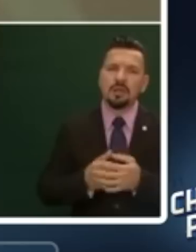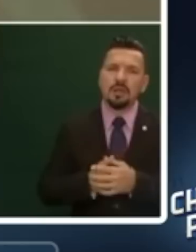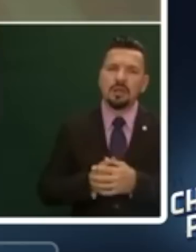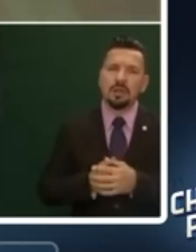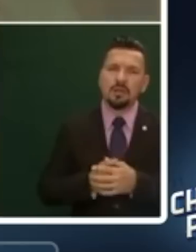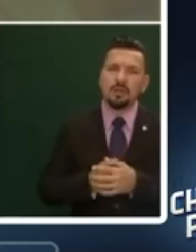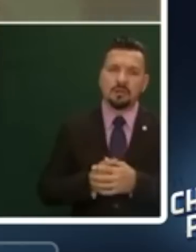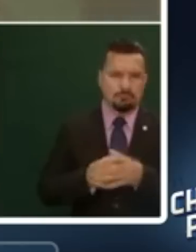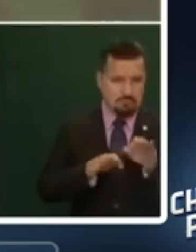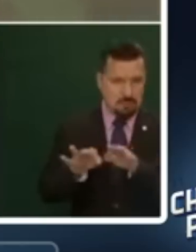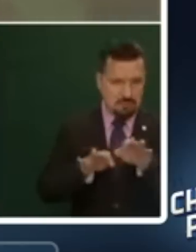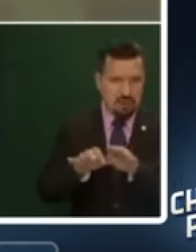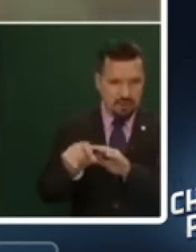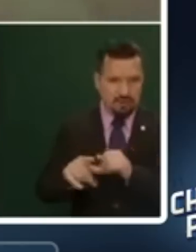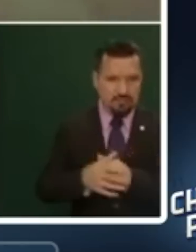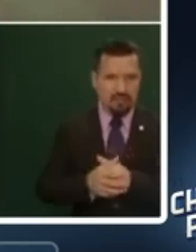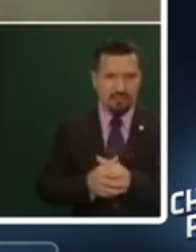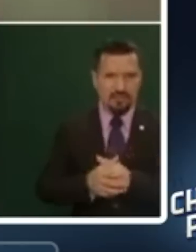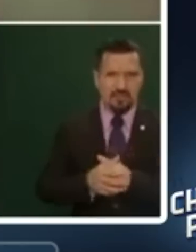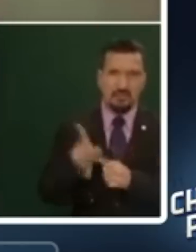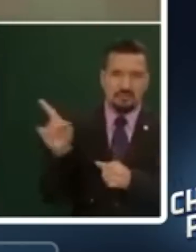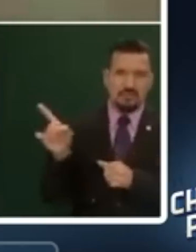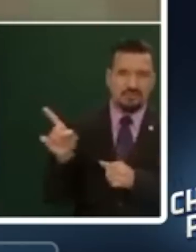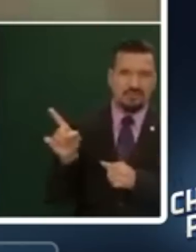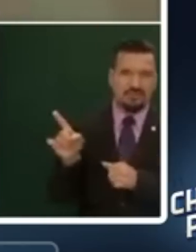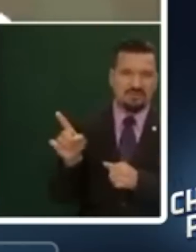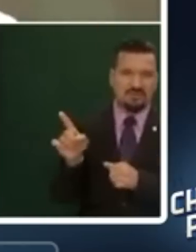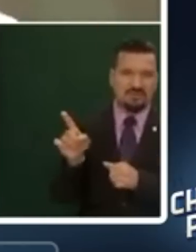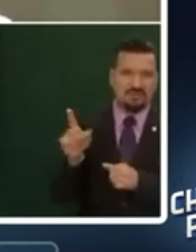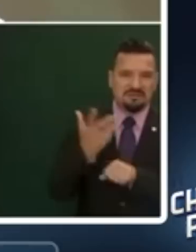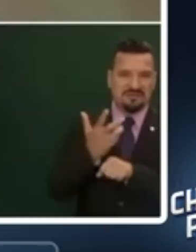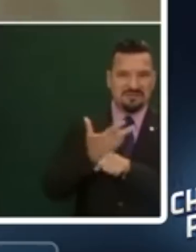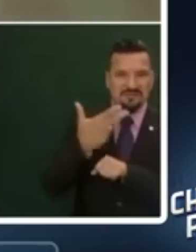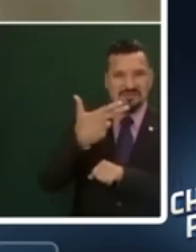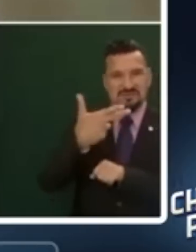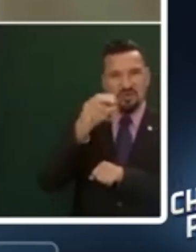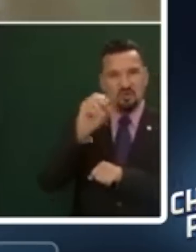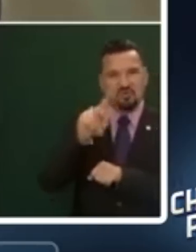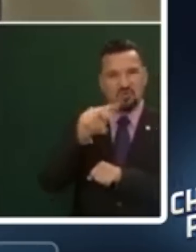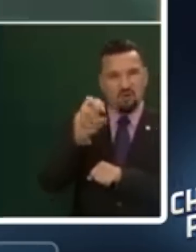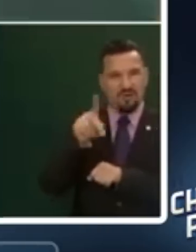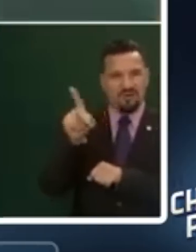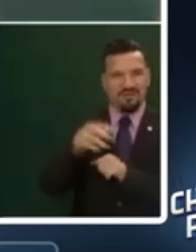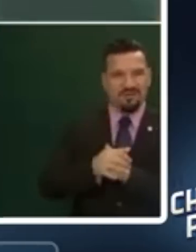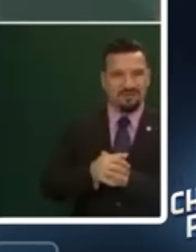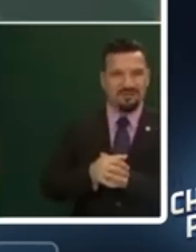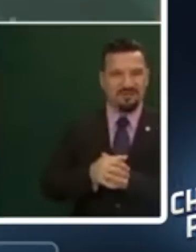y tiene un trabajo me gustó me compro una casa un departamento